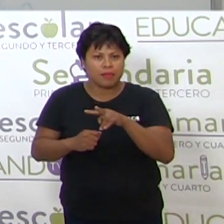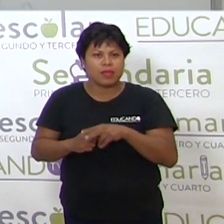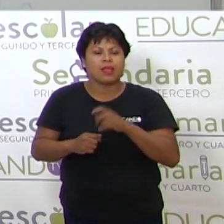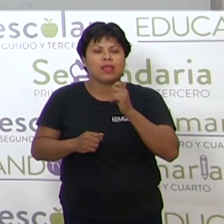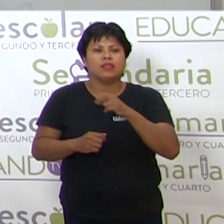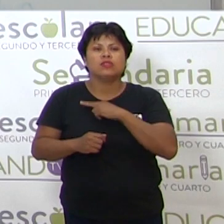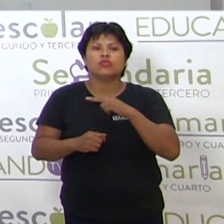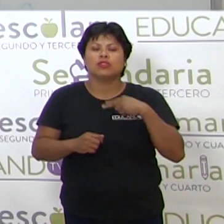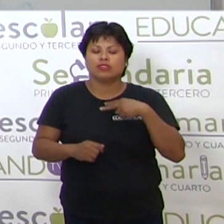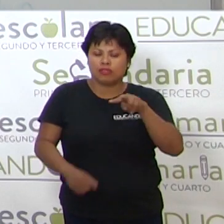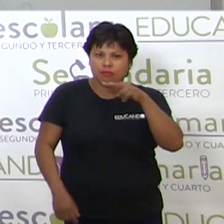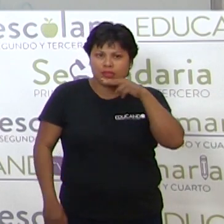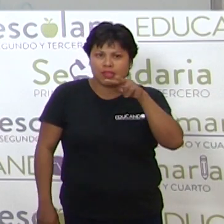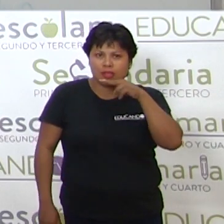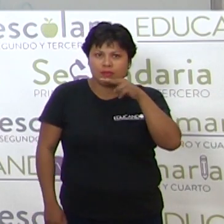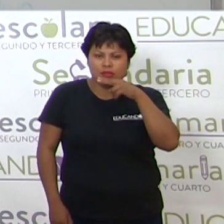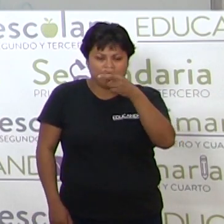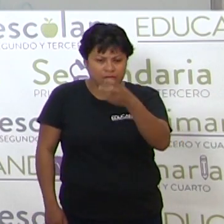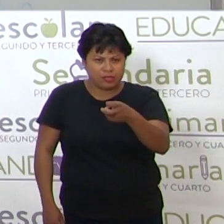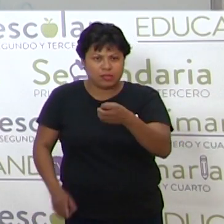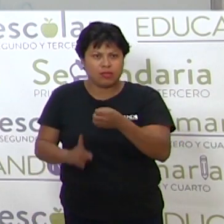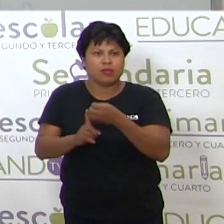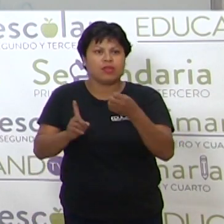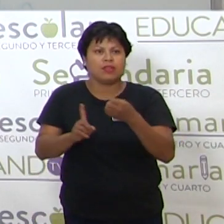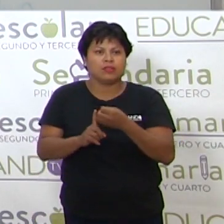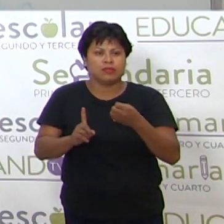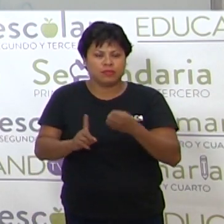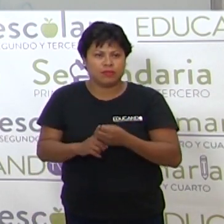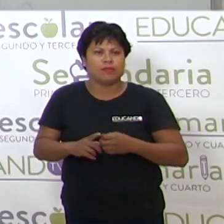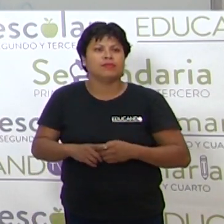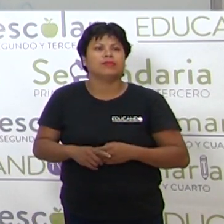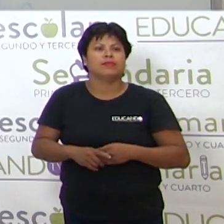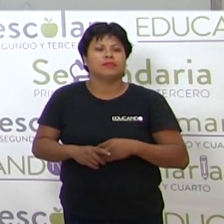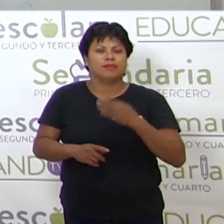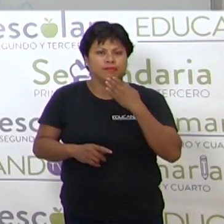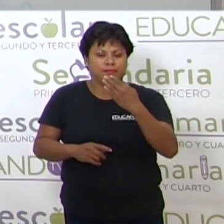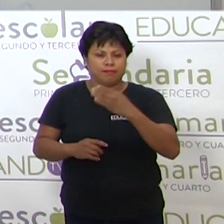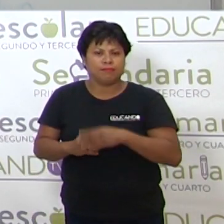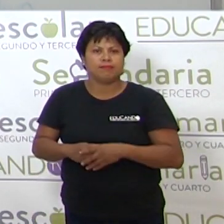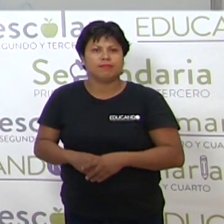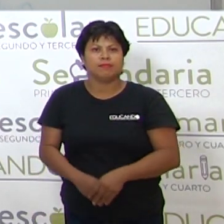nuestro verbo en esta oración bien